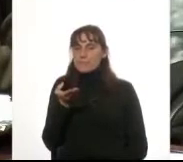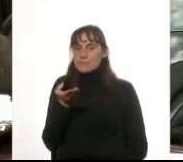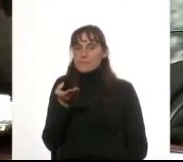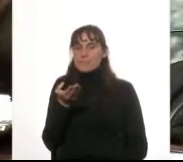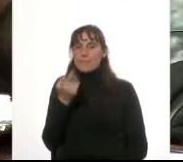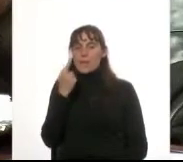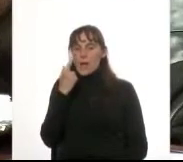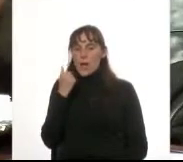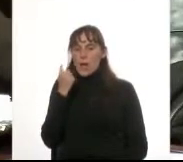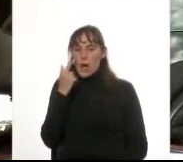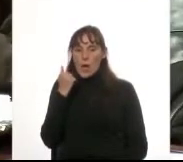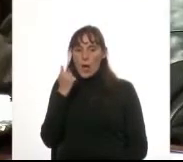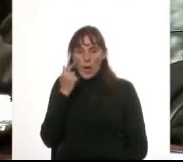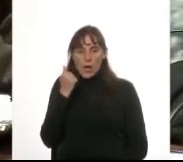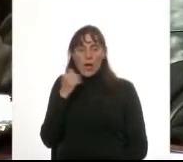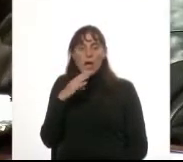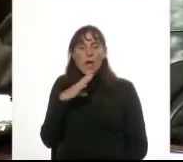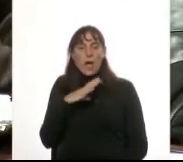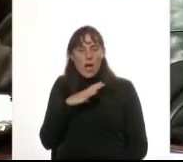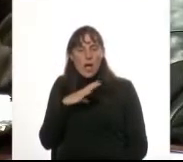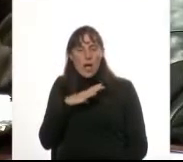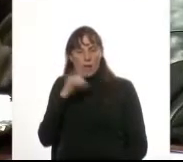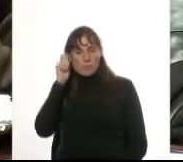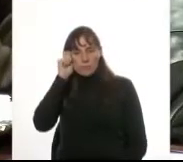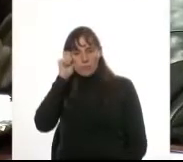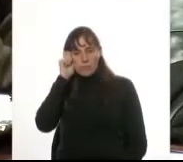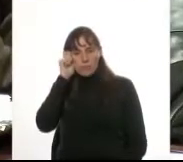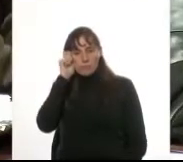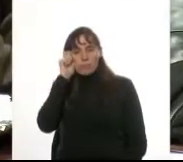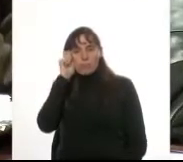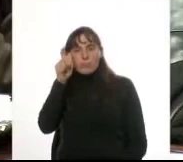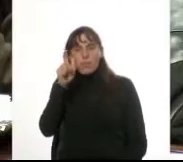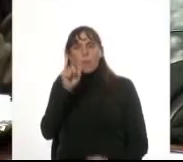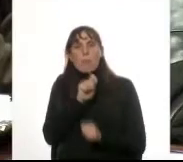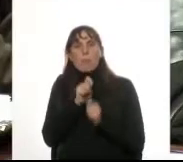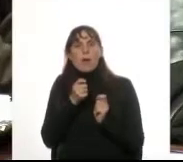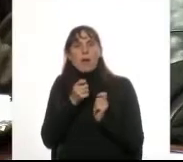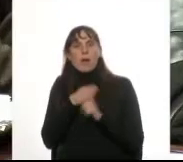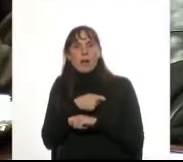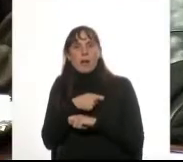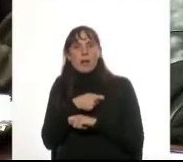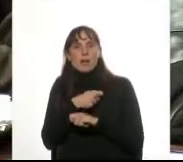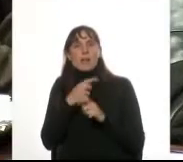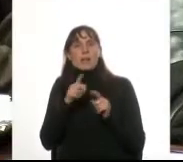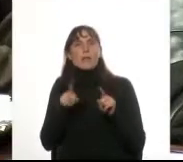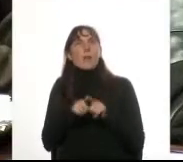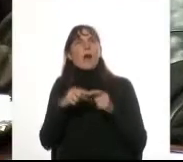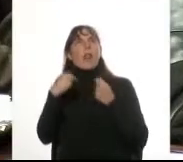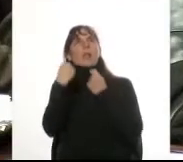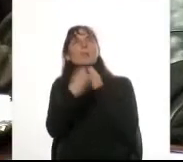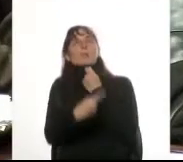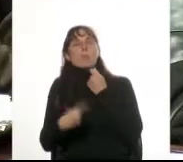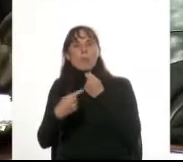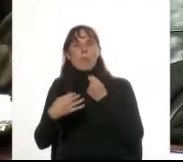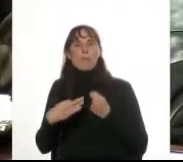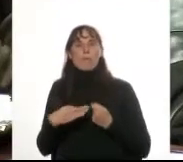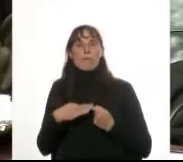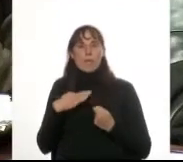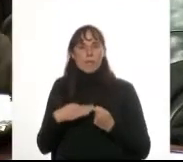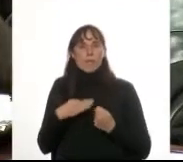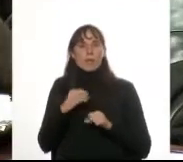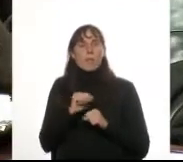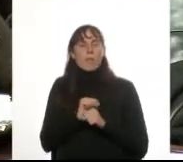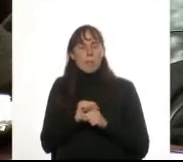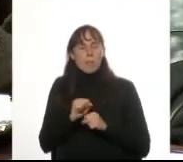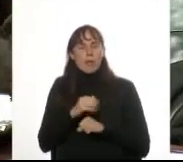que el hombre tiene capacidad para transformarse en el escudo de la vida y